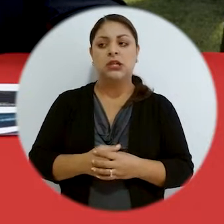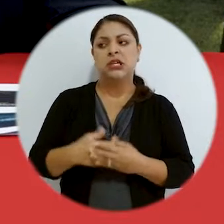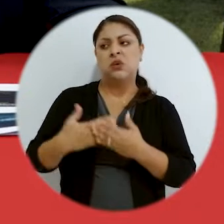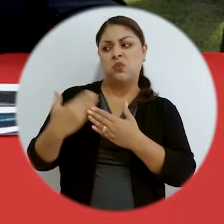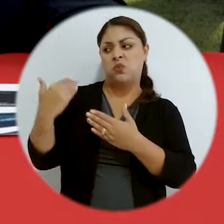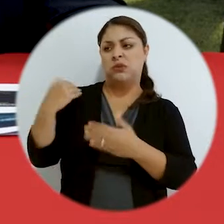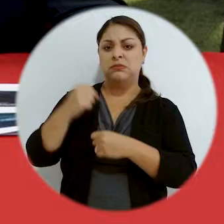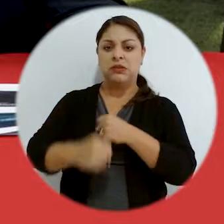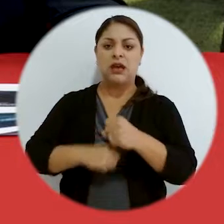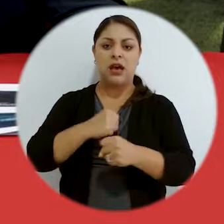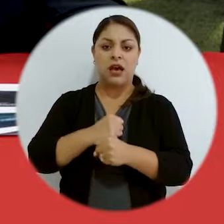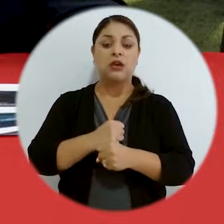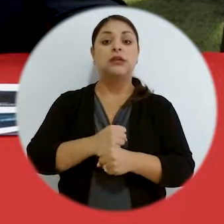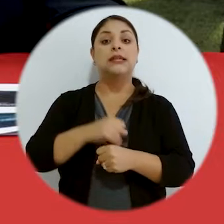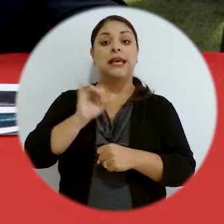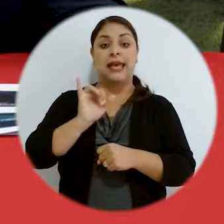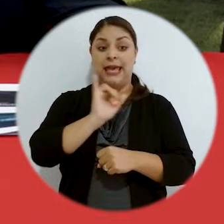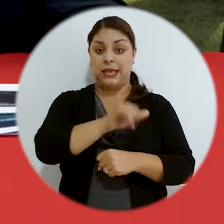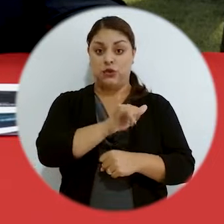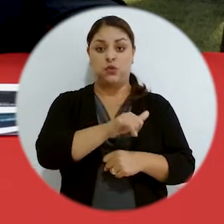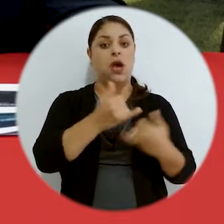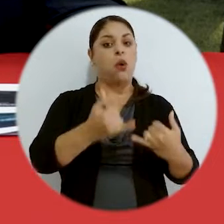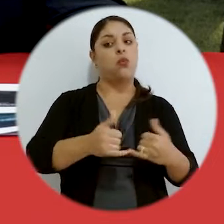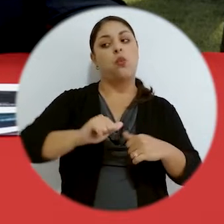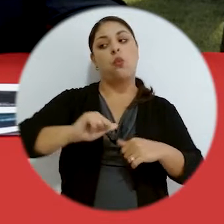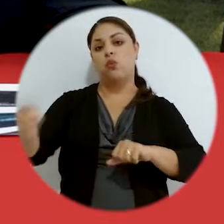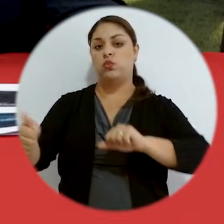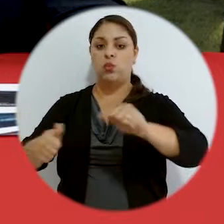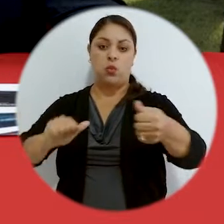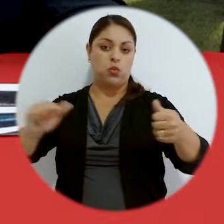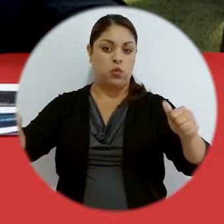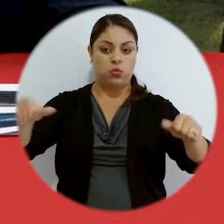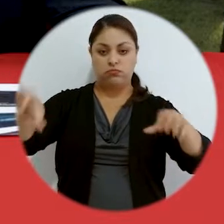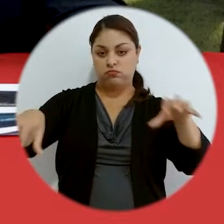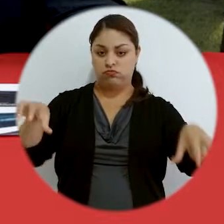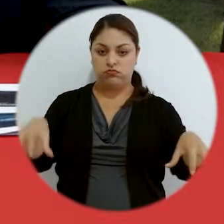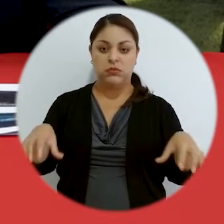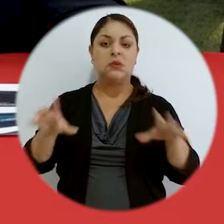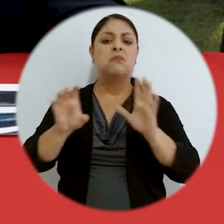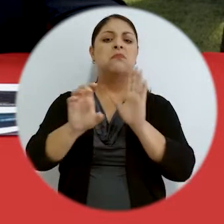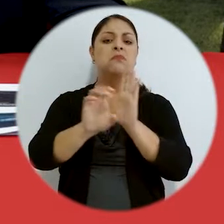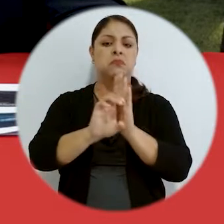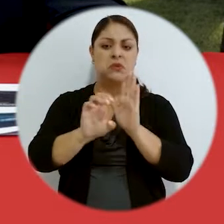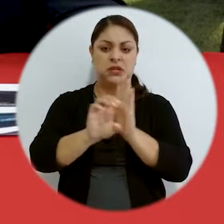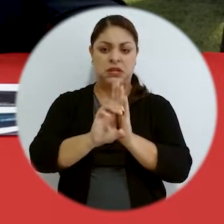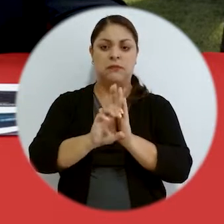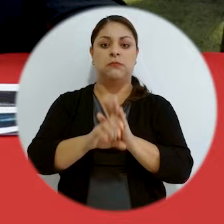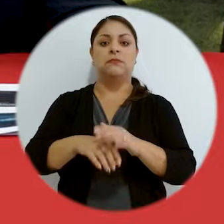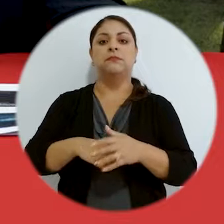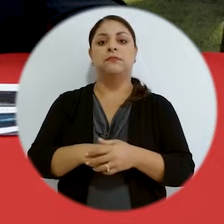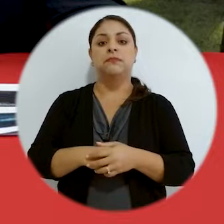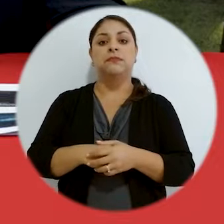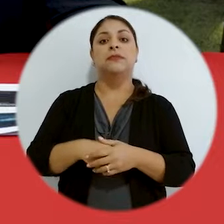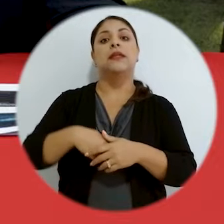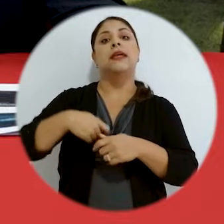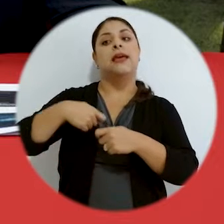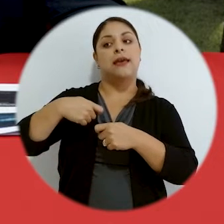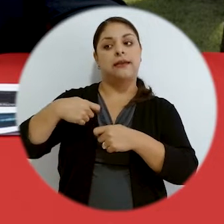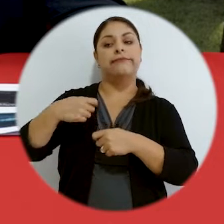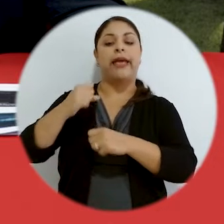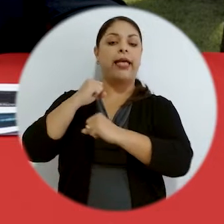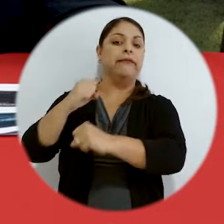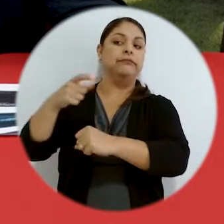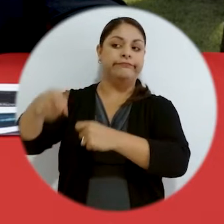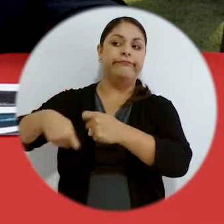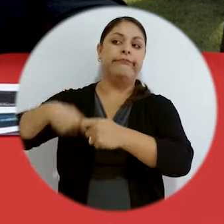ha extendido hacia otros segmentos de la población. Por ejemplo, los que han quedado impagos en el